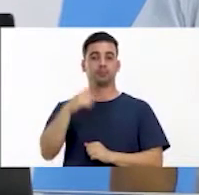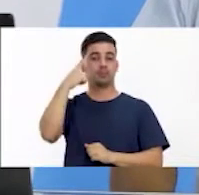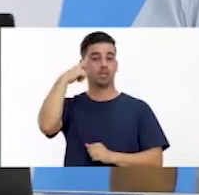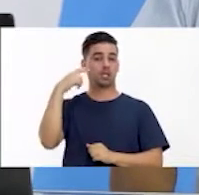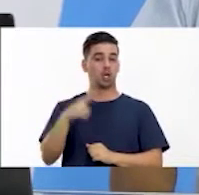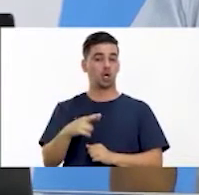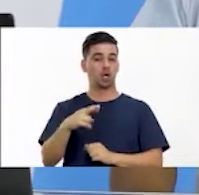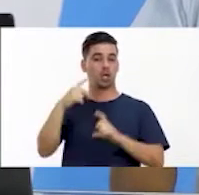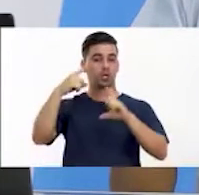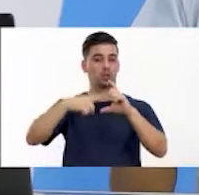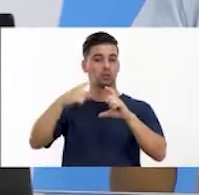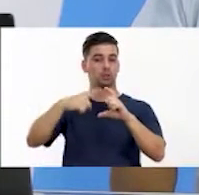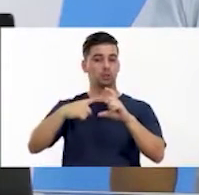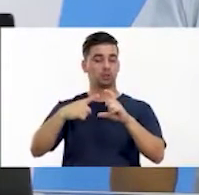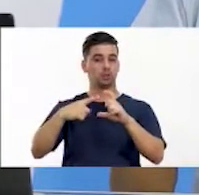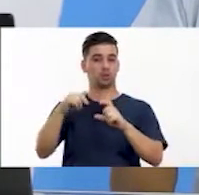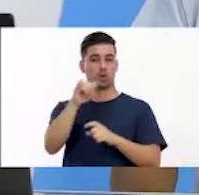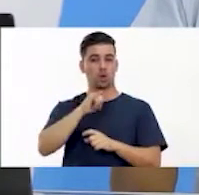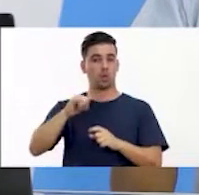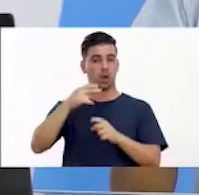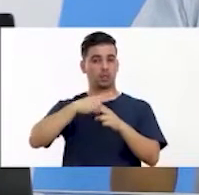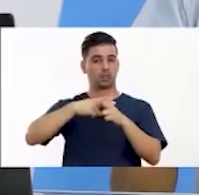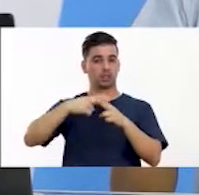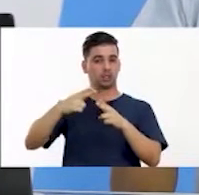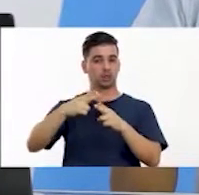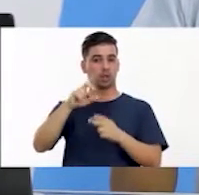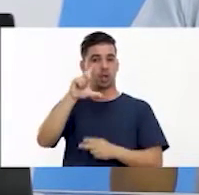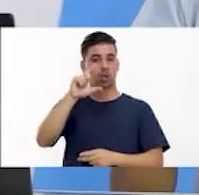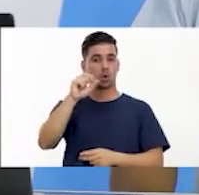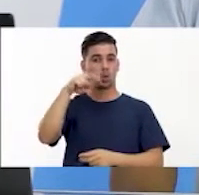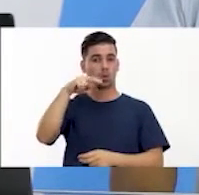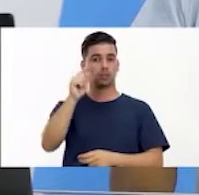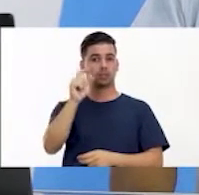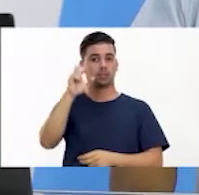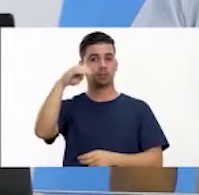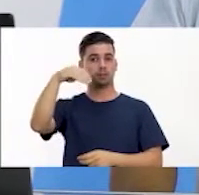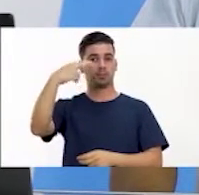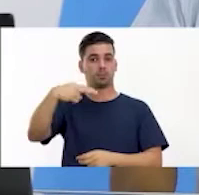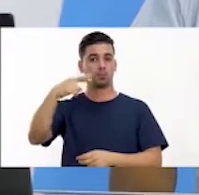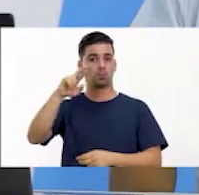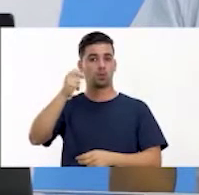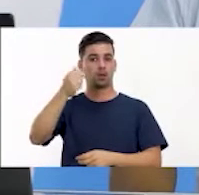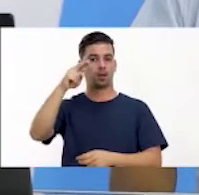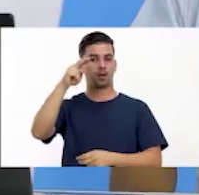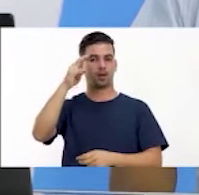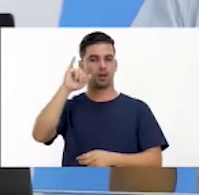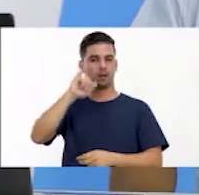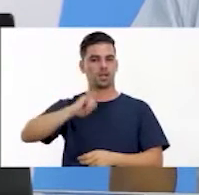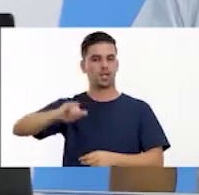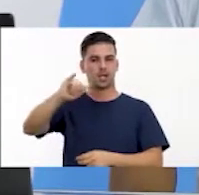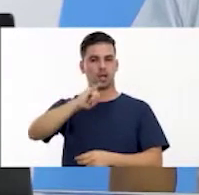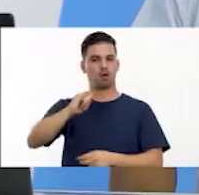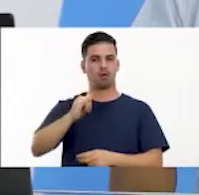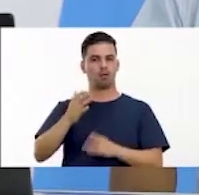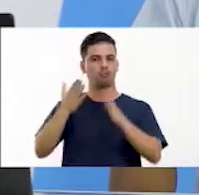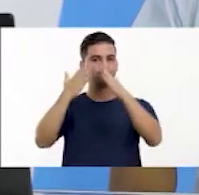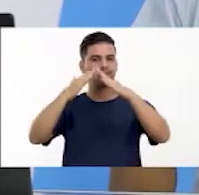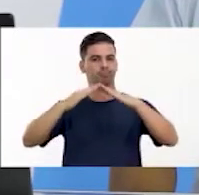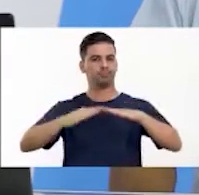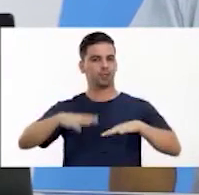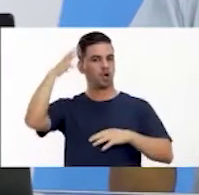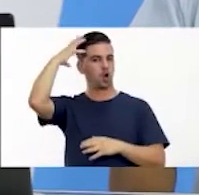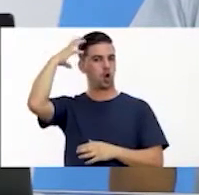que trabajaron en historia contemporánea, que fue el derrumbe del socialismo europeo y la desintegración de la Unión